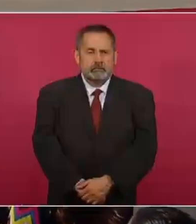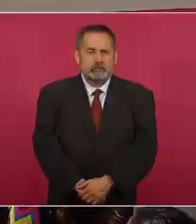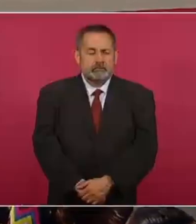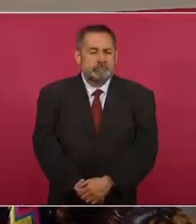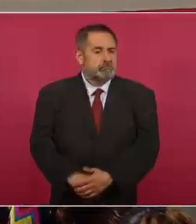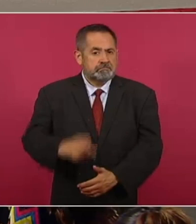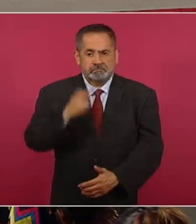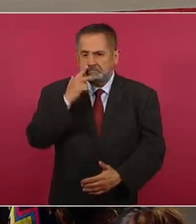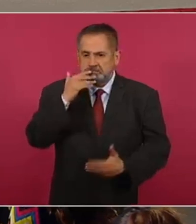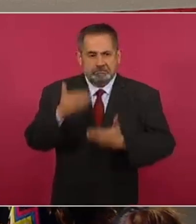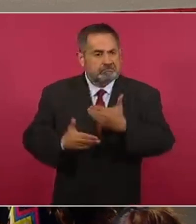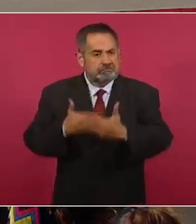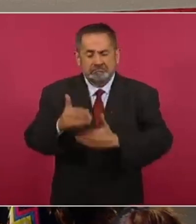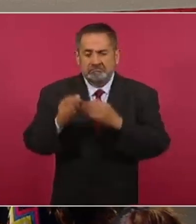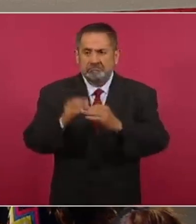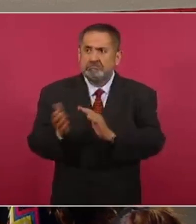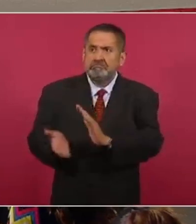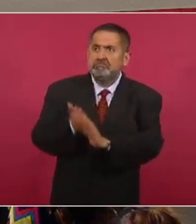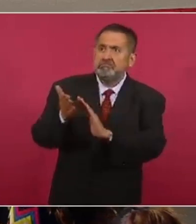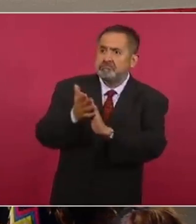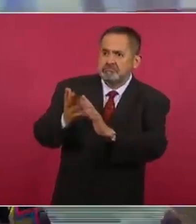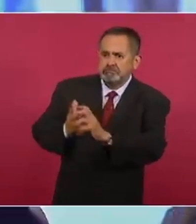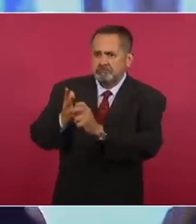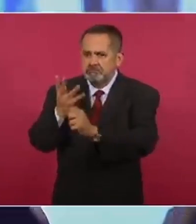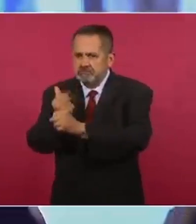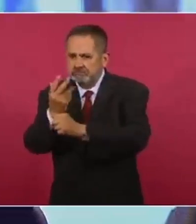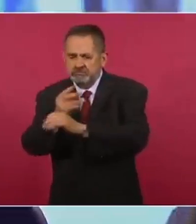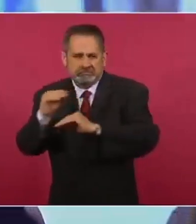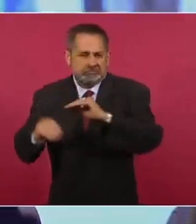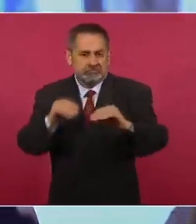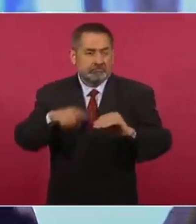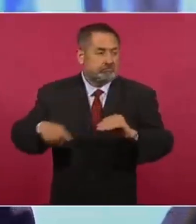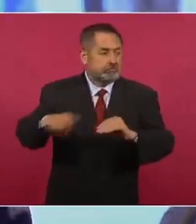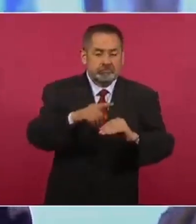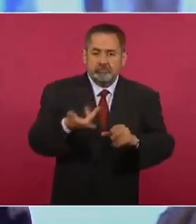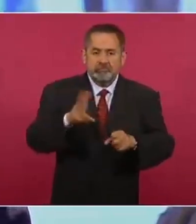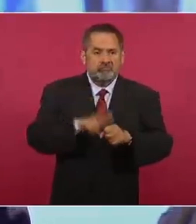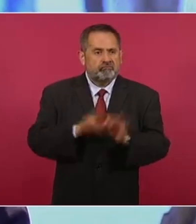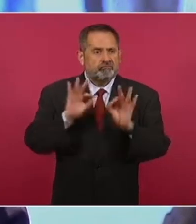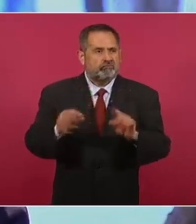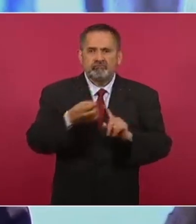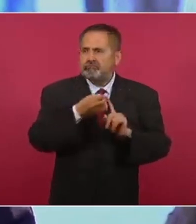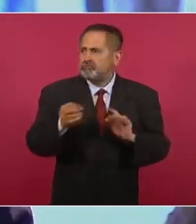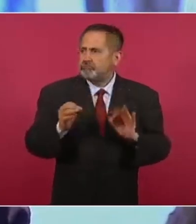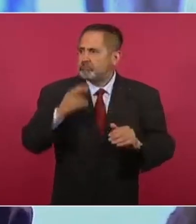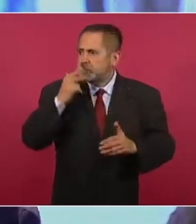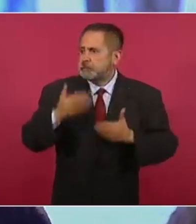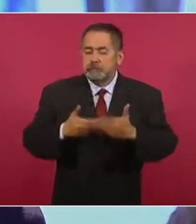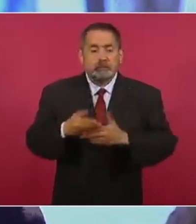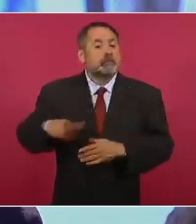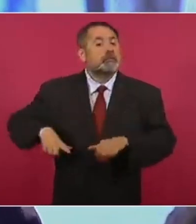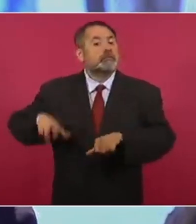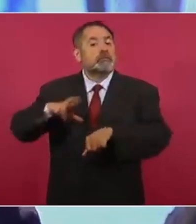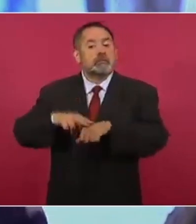rápido la construcción y la apuesta en marcha en operación de este hospital el gobernador navarro